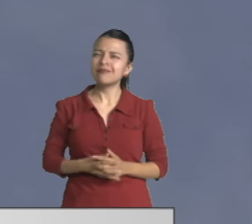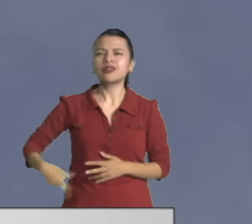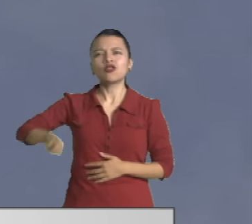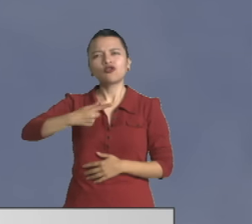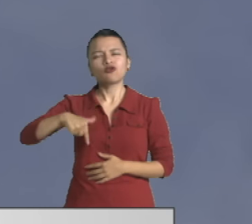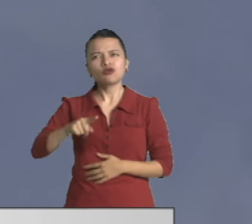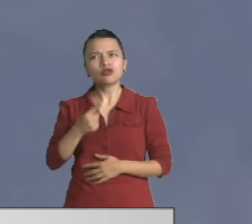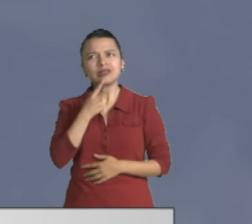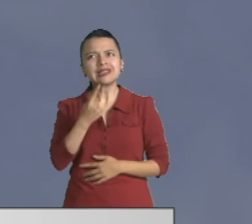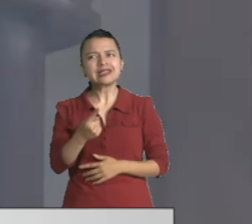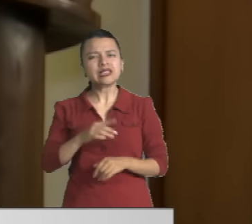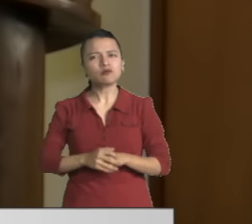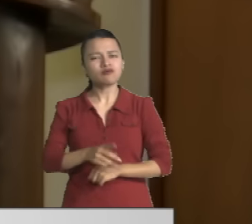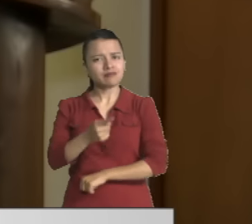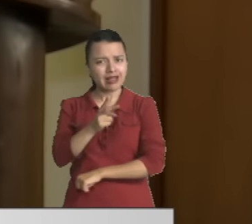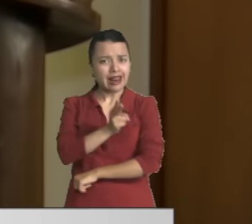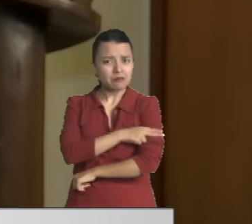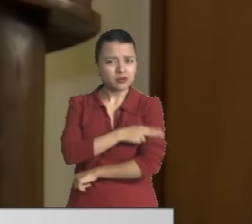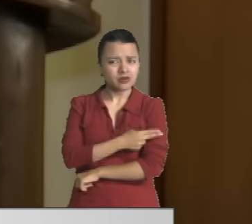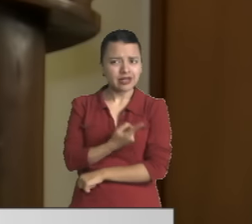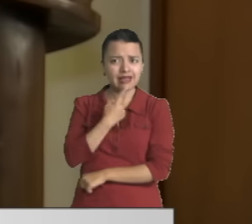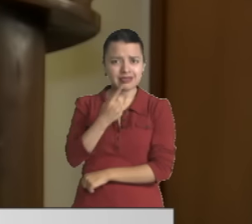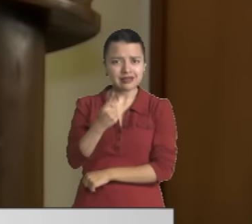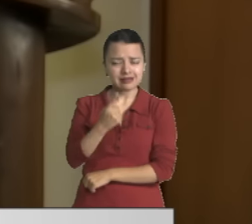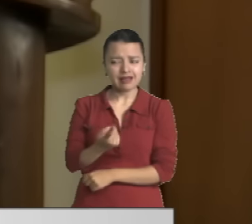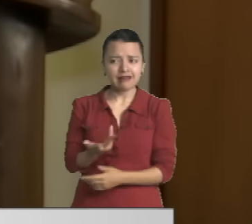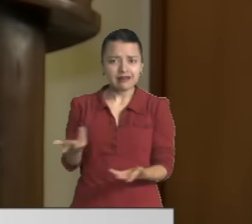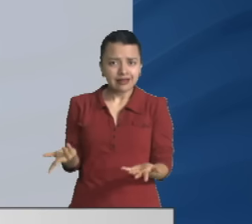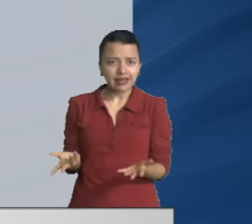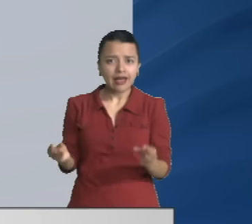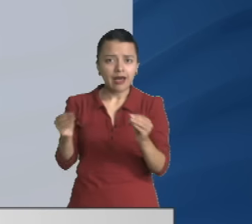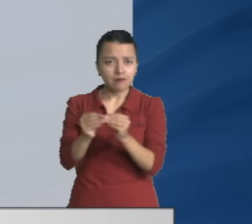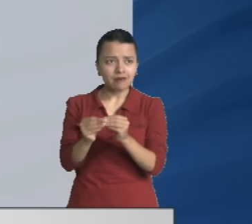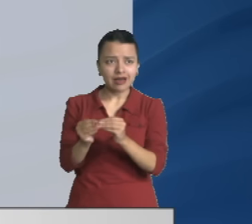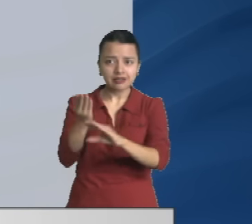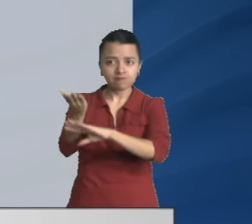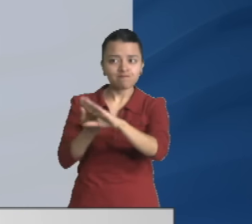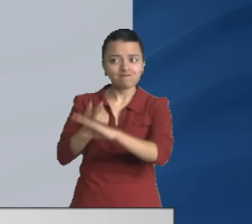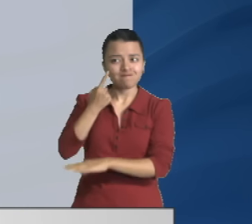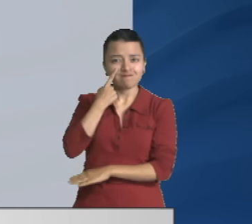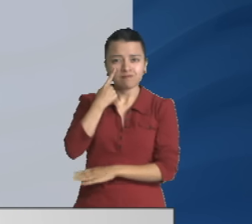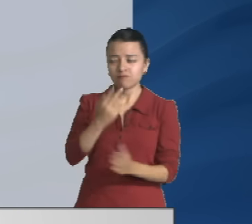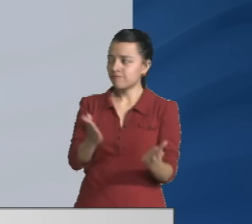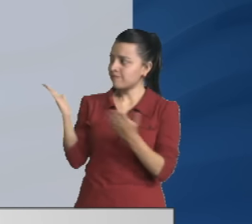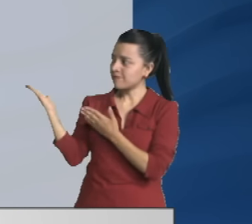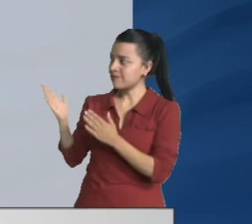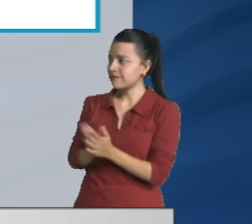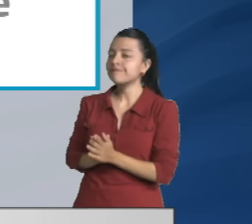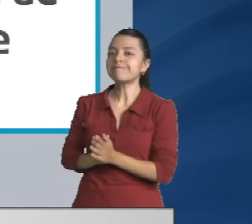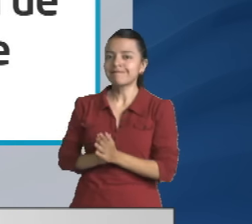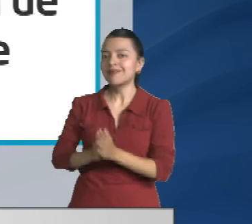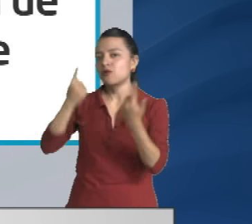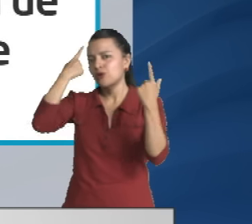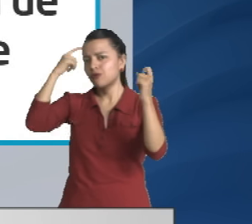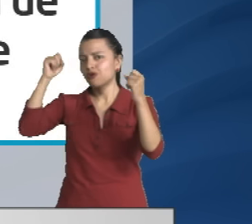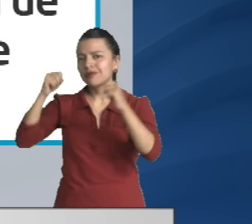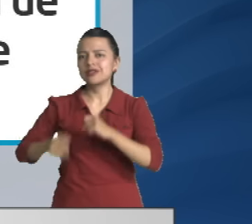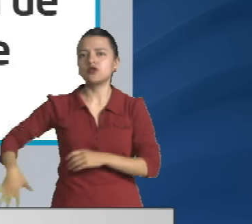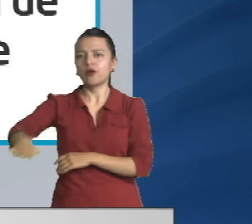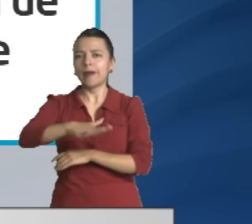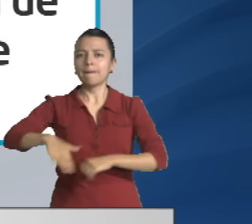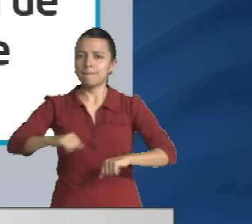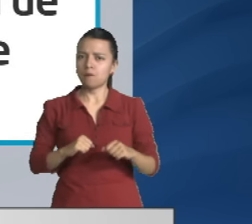hablando de este llamado que le hizo a la Personería, porque a continuación en sus pantallas van a ver una alerta que se emite debido a las cámaras de seguridad en la